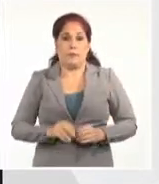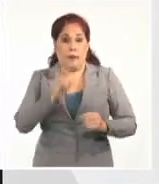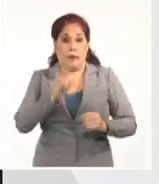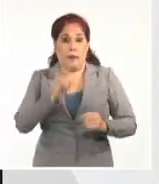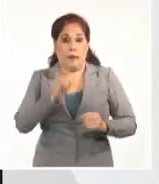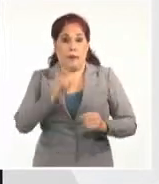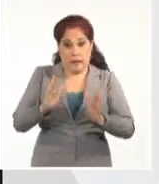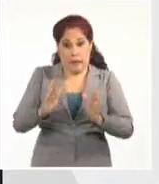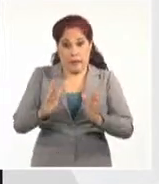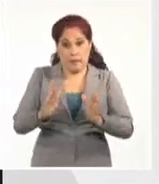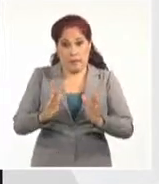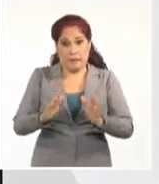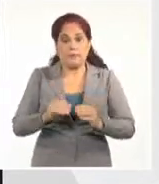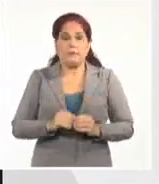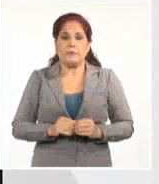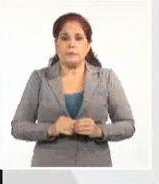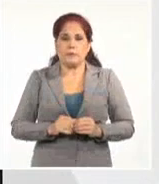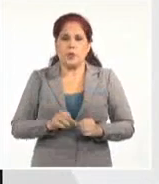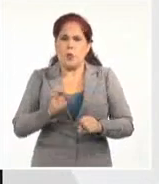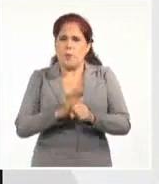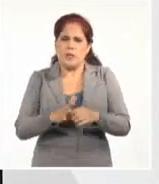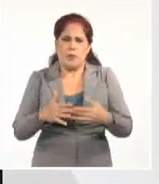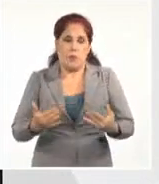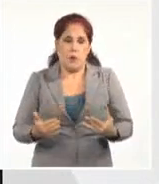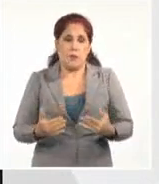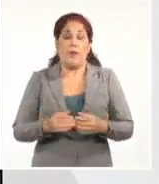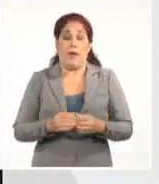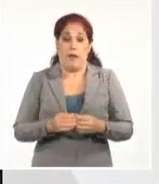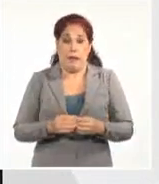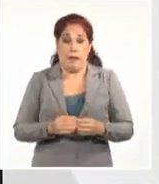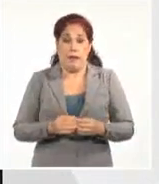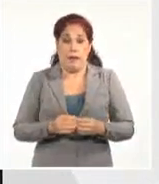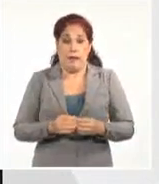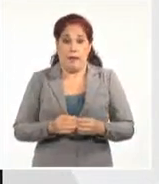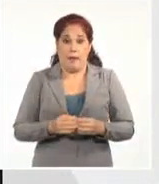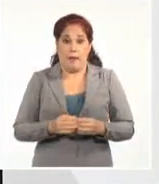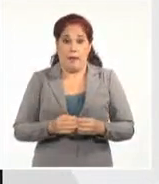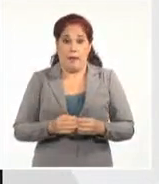empieza cuando empiezan las primeras manifestaciones